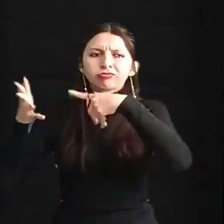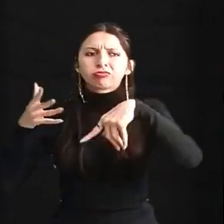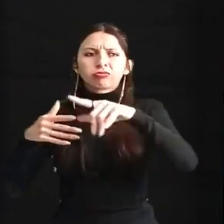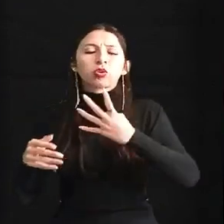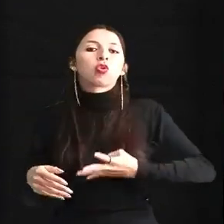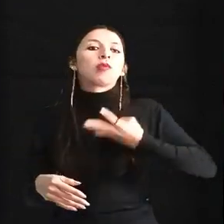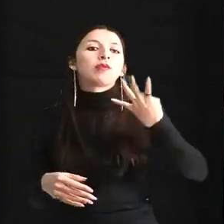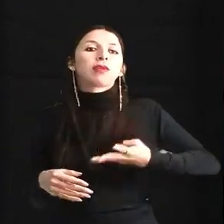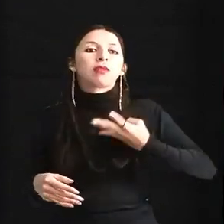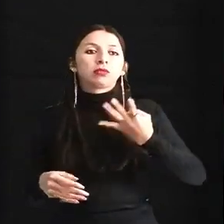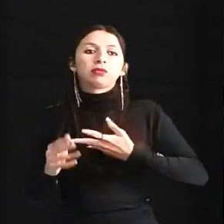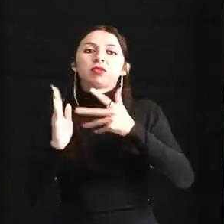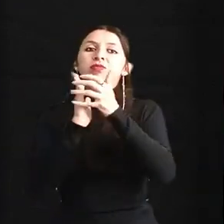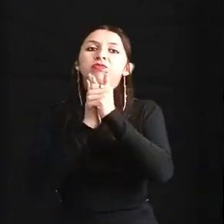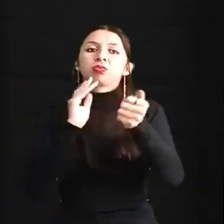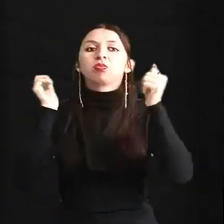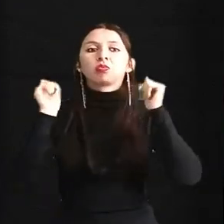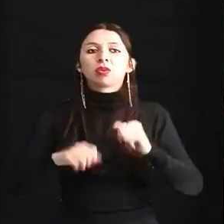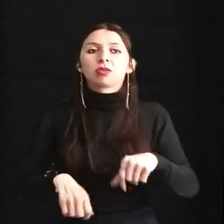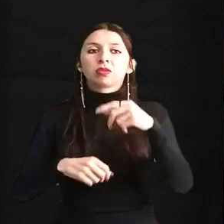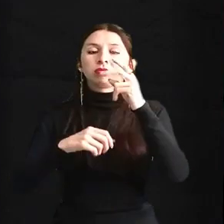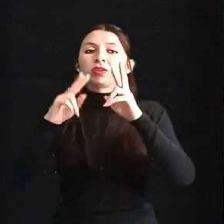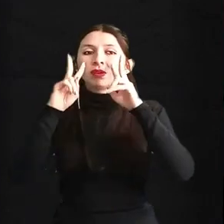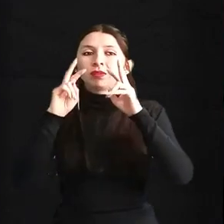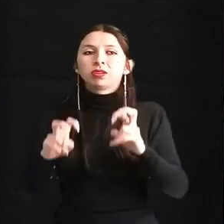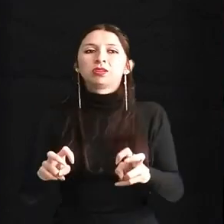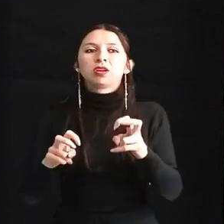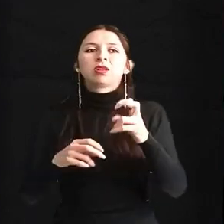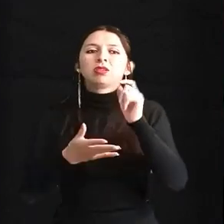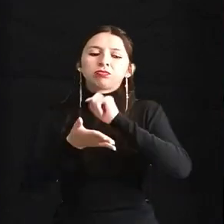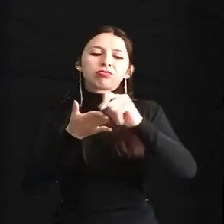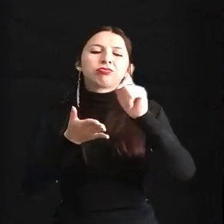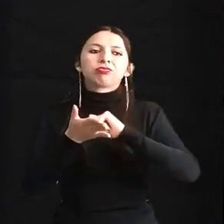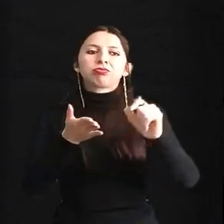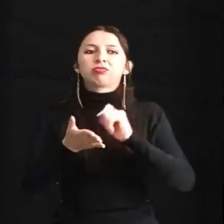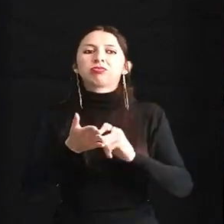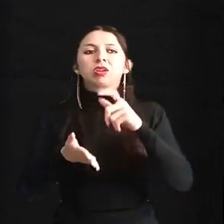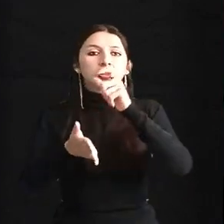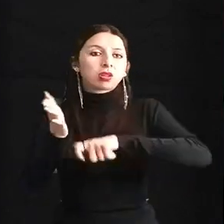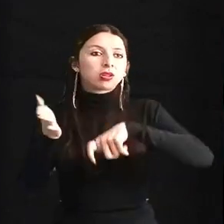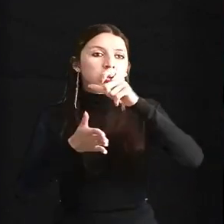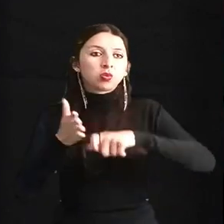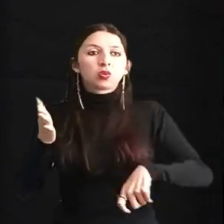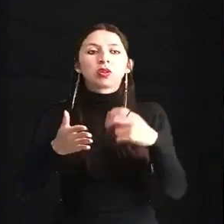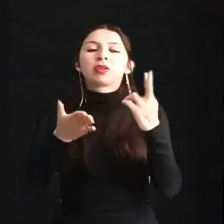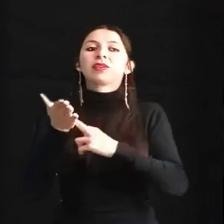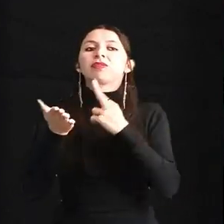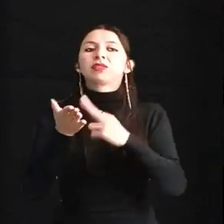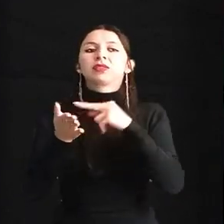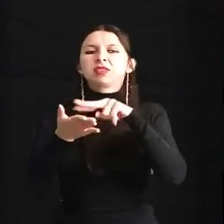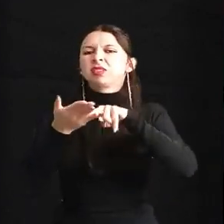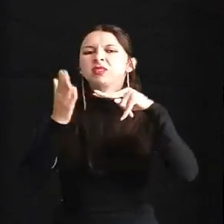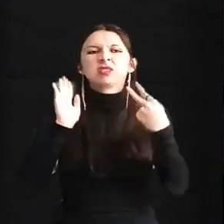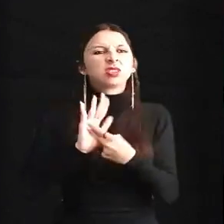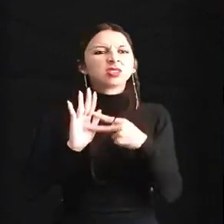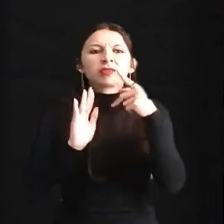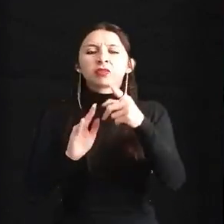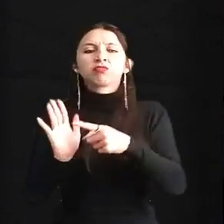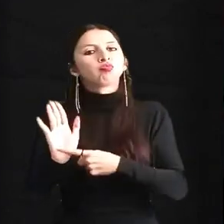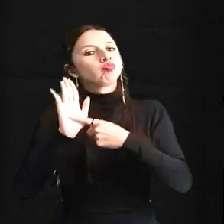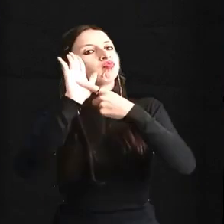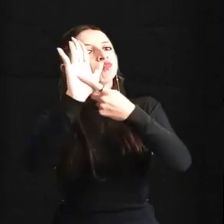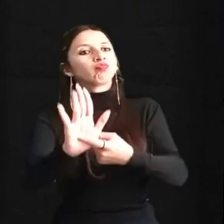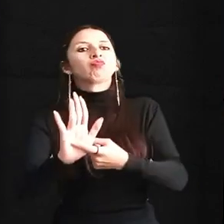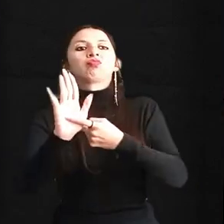esas competencias y esas habilidades para plasmar sus resultados en un manuscrito y obviamente pues la revista nos sirve